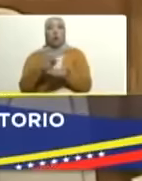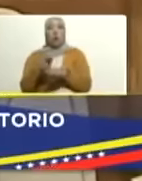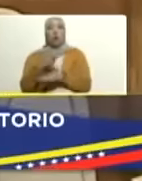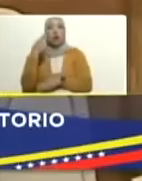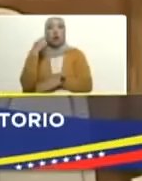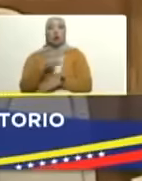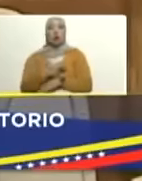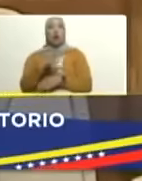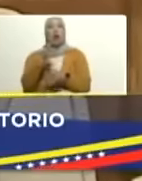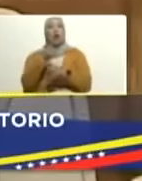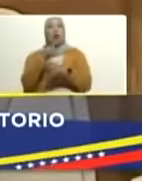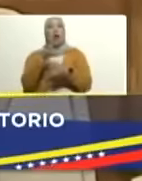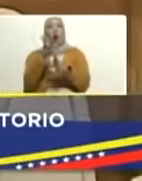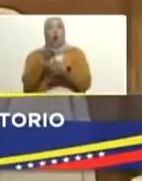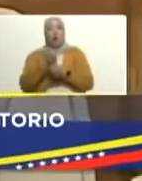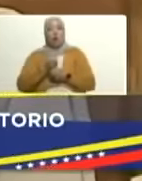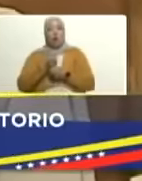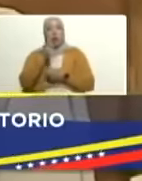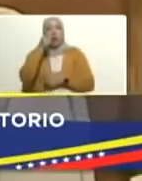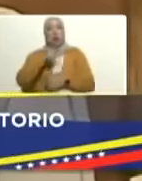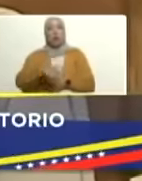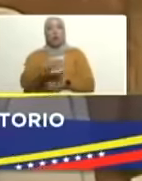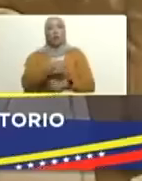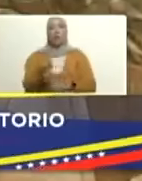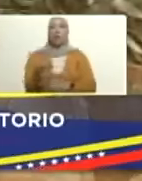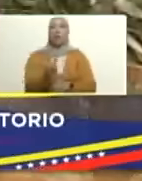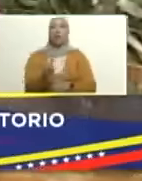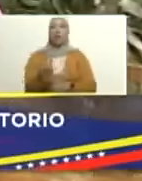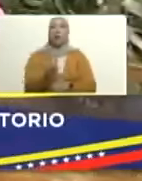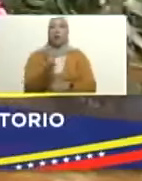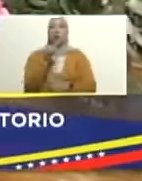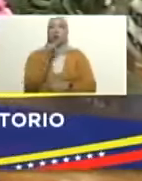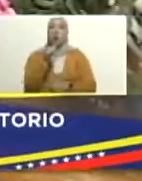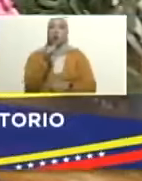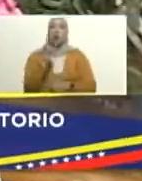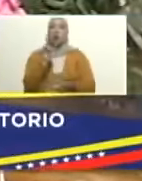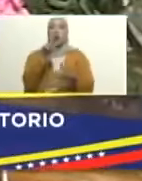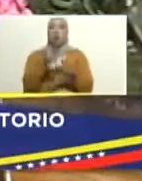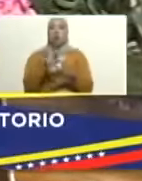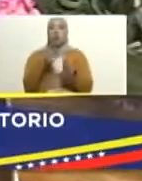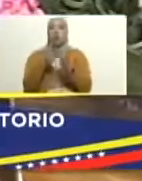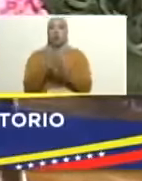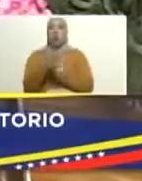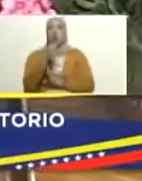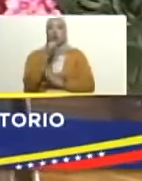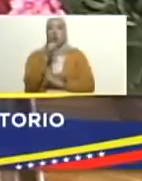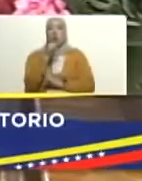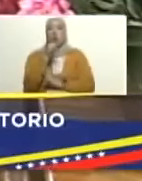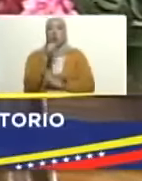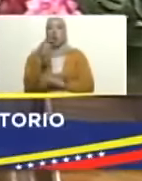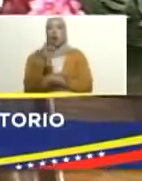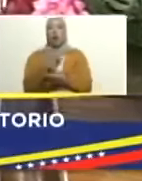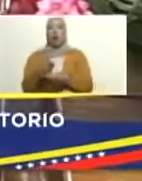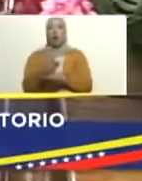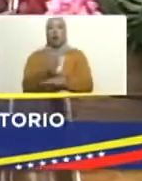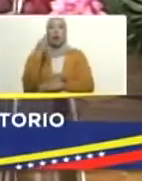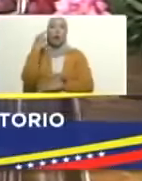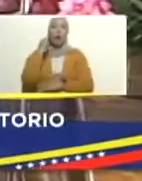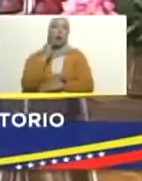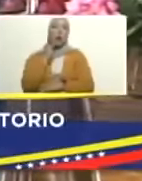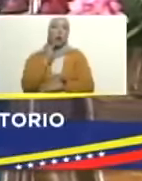la confianza del pueblo de Venezuela para que representara a el gobierno